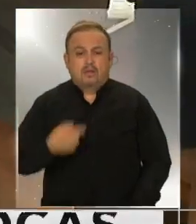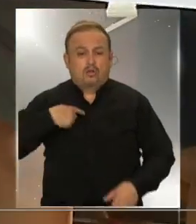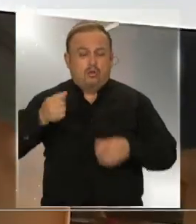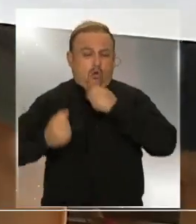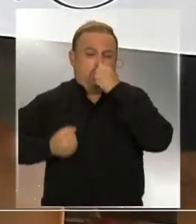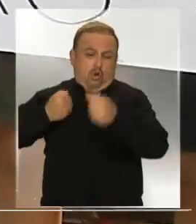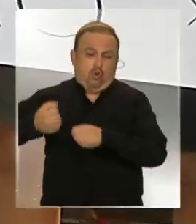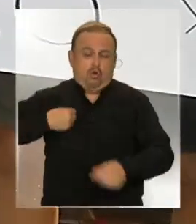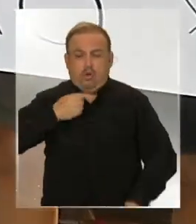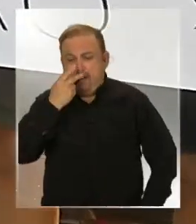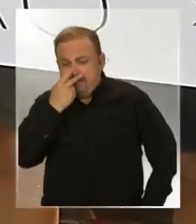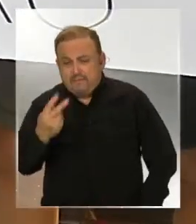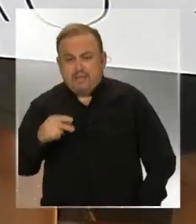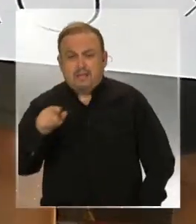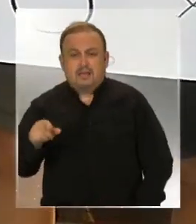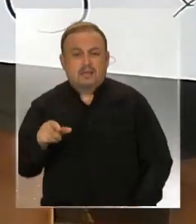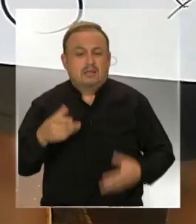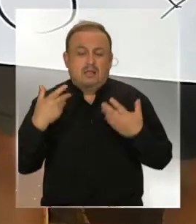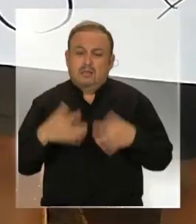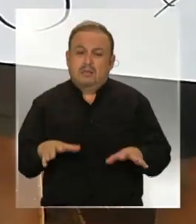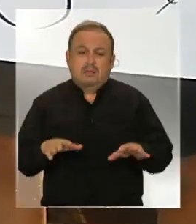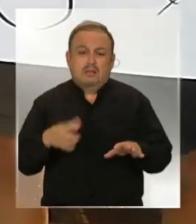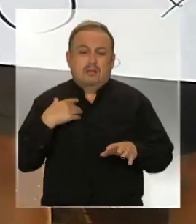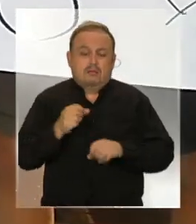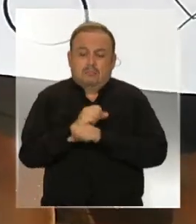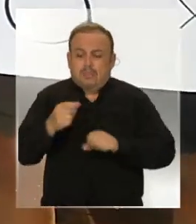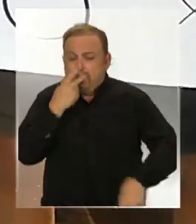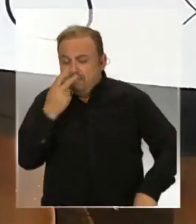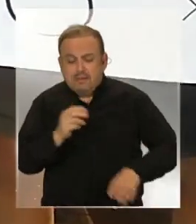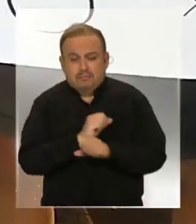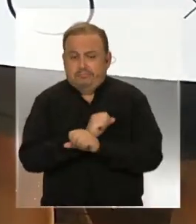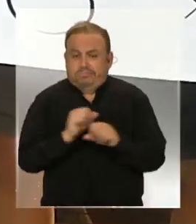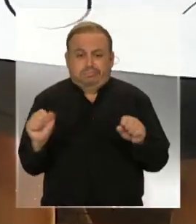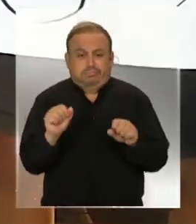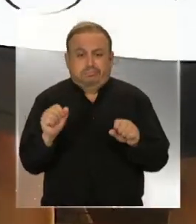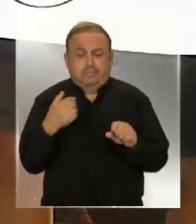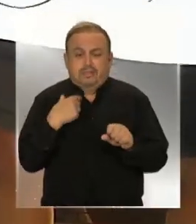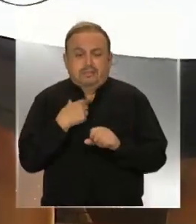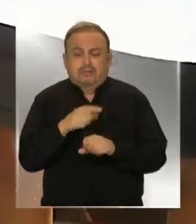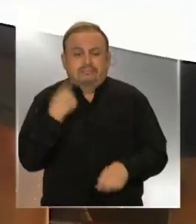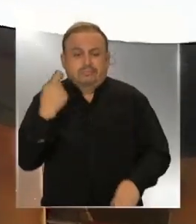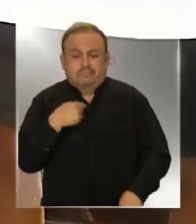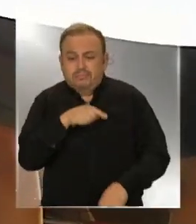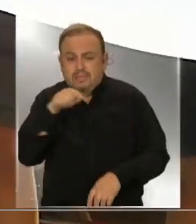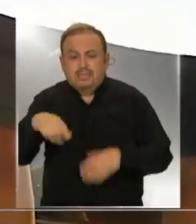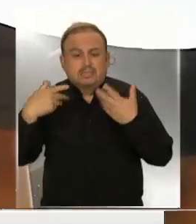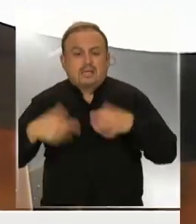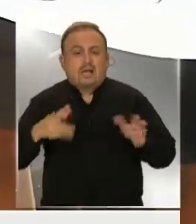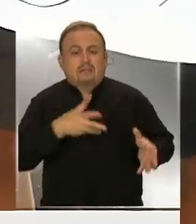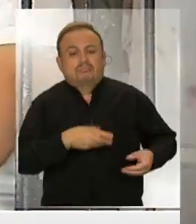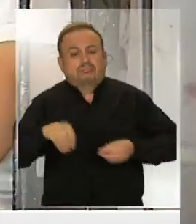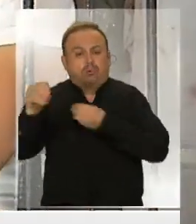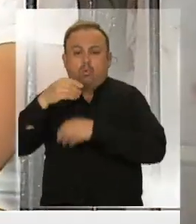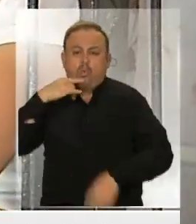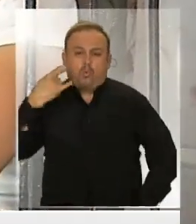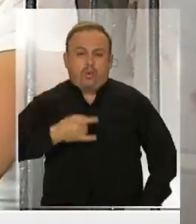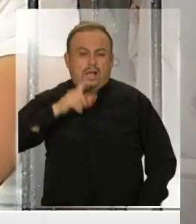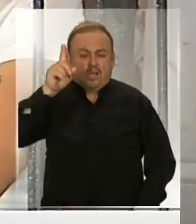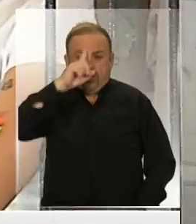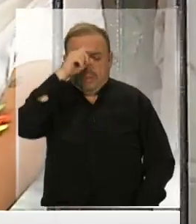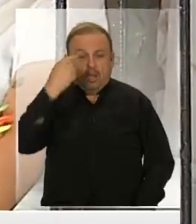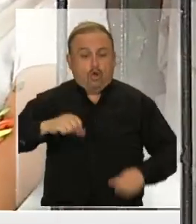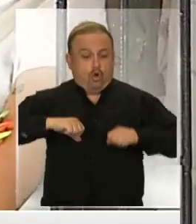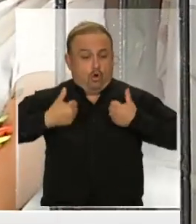todos corriendo a verla. Y ya nosotros no pudimos alcanzar a llegar donde ella porque ya se la habían llevado. La joven